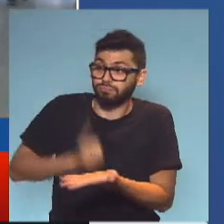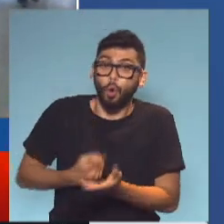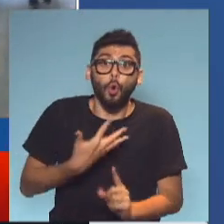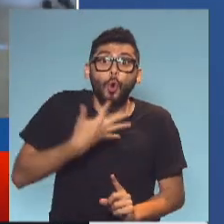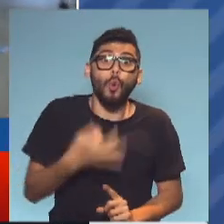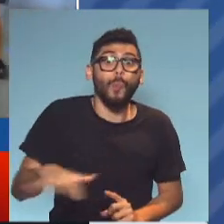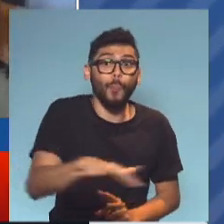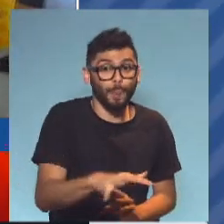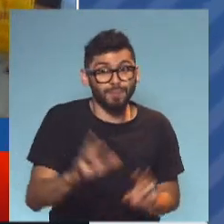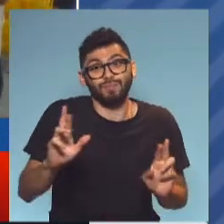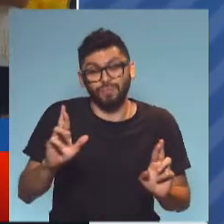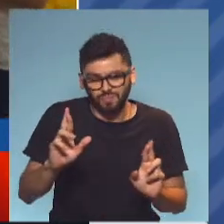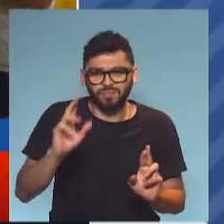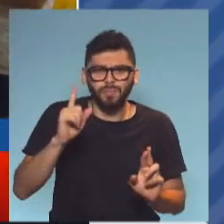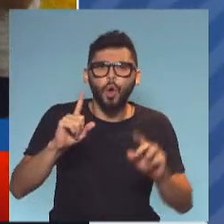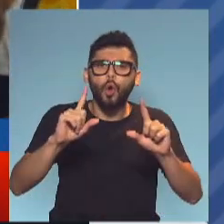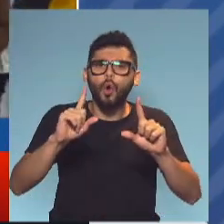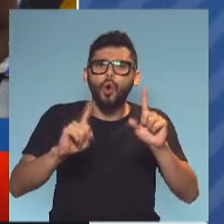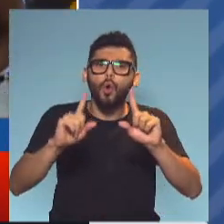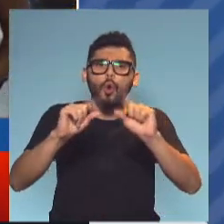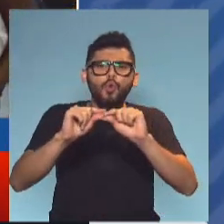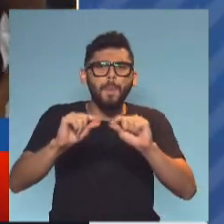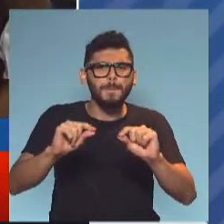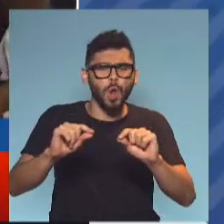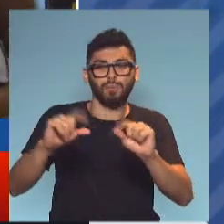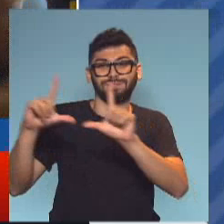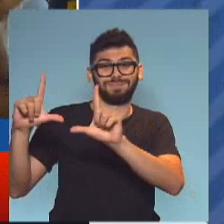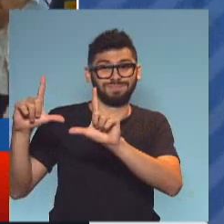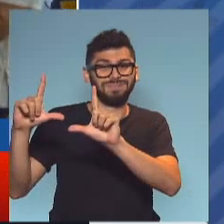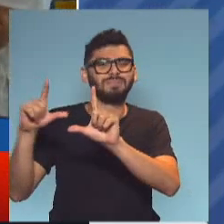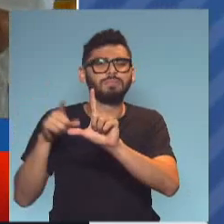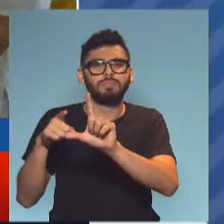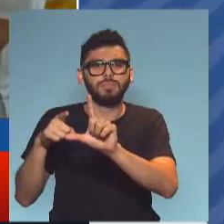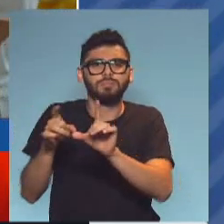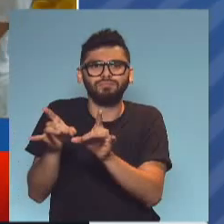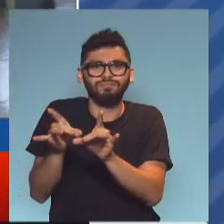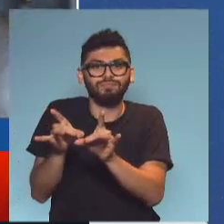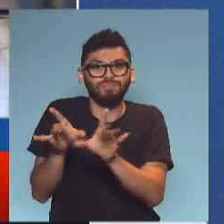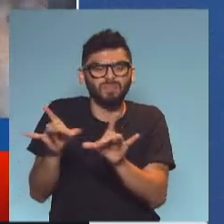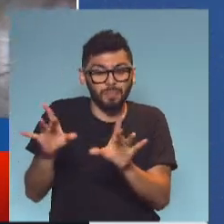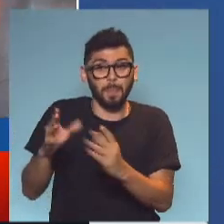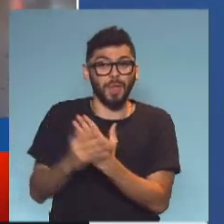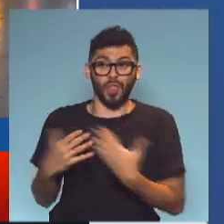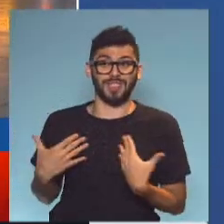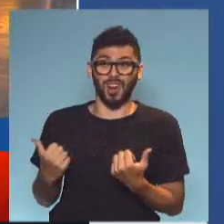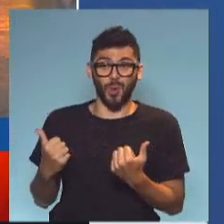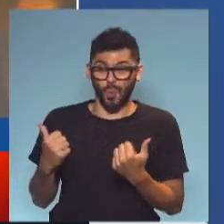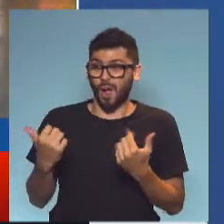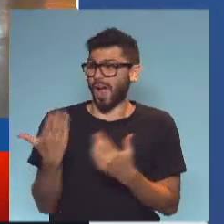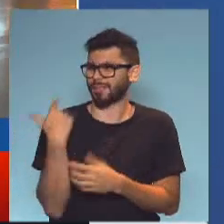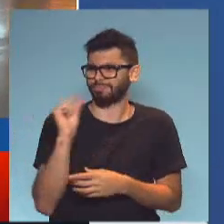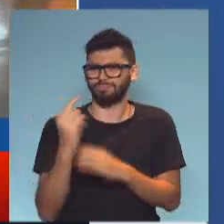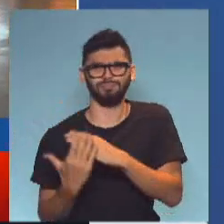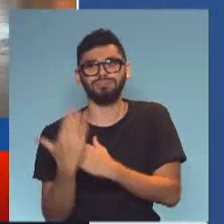cumplan. Algunas cifras que tenemos allí de estos números que ha reportado el Ministerio de Salud hace minutos nada